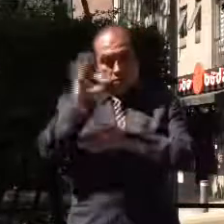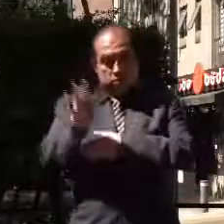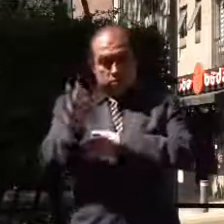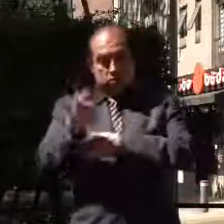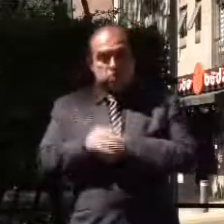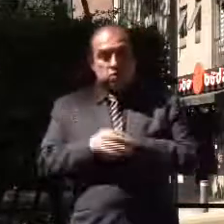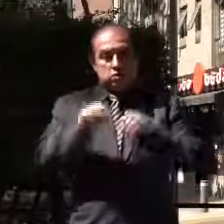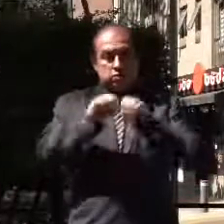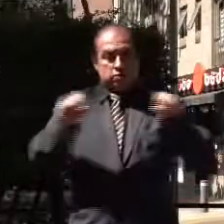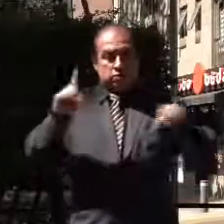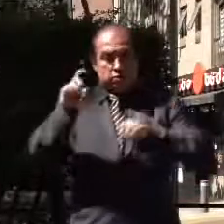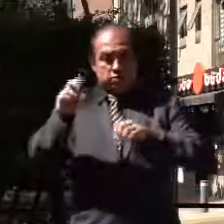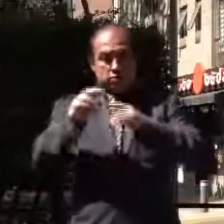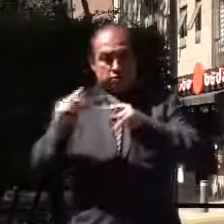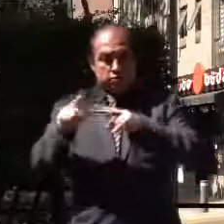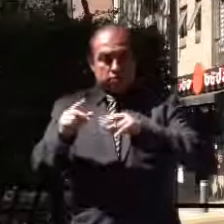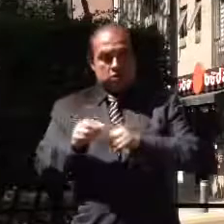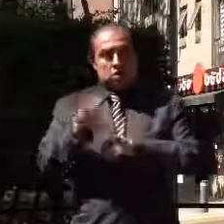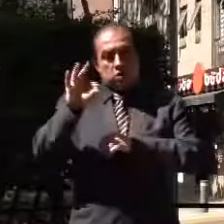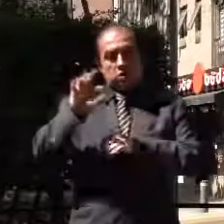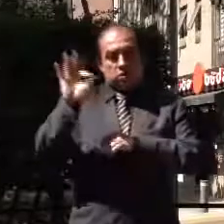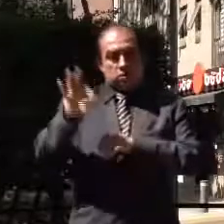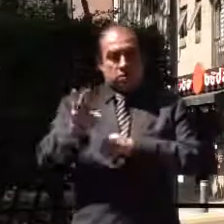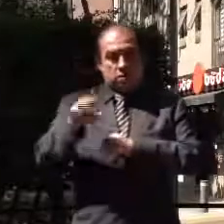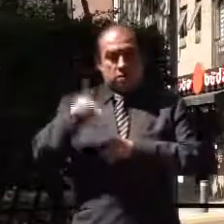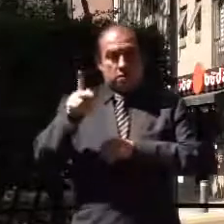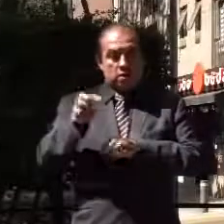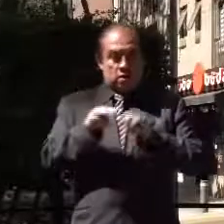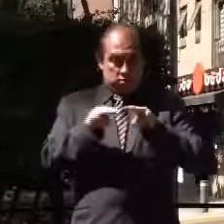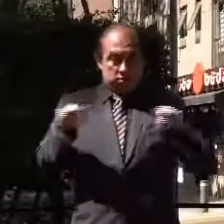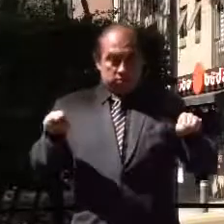ese 40%, pero están medidas.